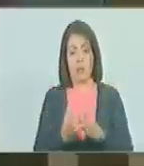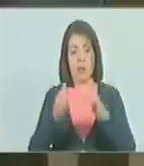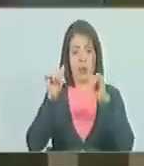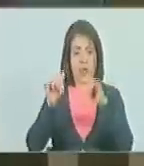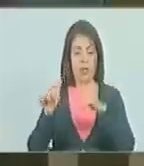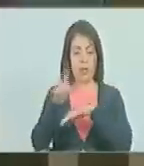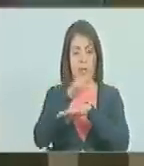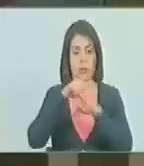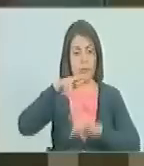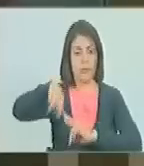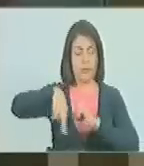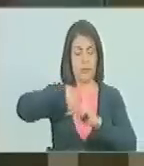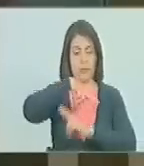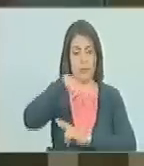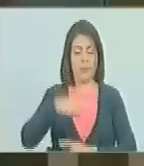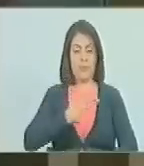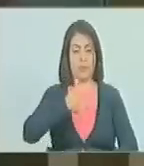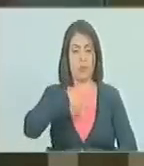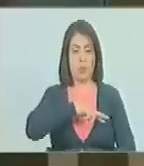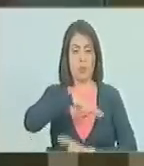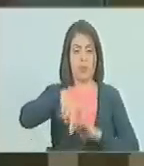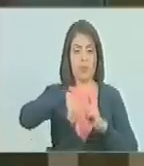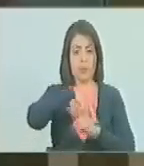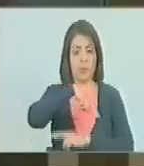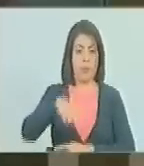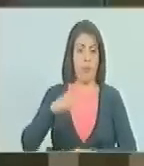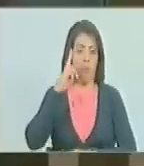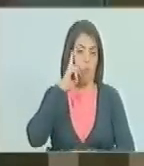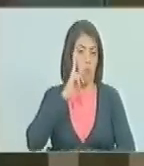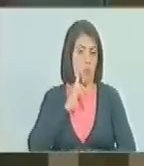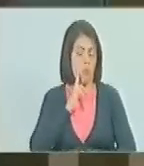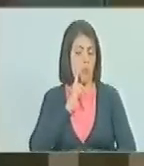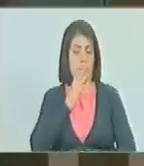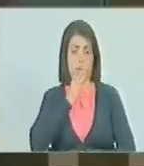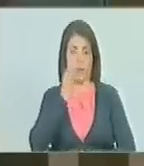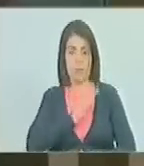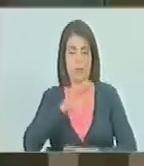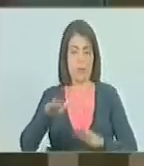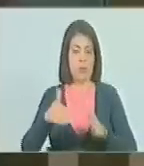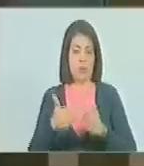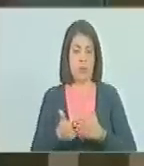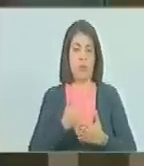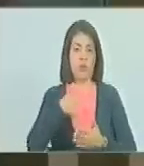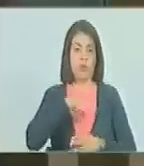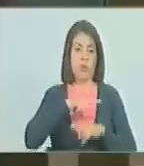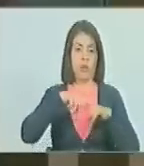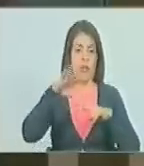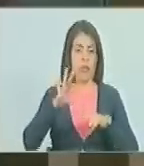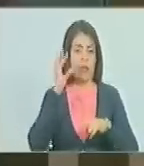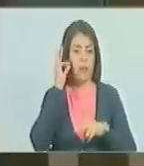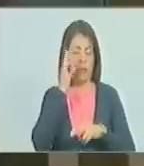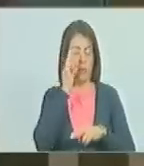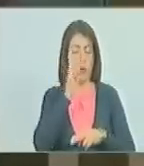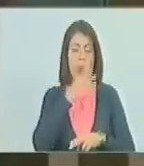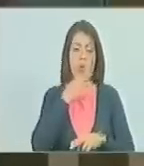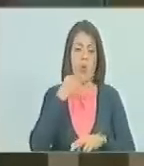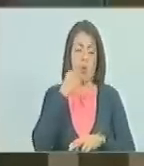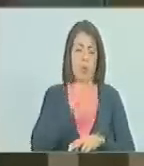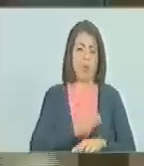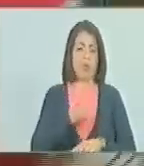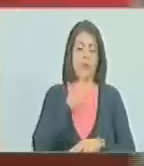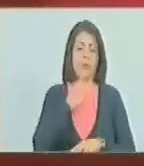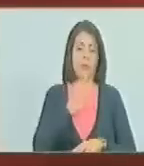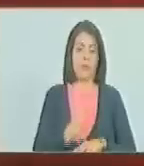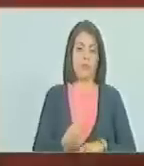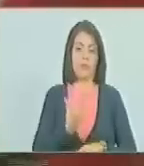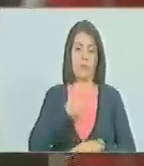este gobierno revolucionario, que nuestra revolución bolivariana garantiza eso para nuestras niñas, niñas y adolescentes. Y decir